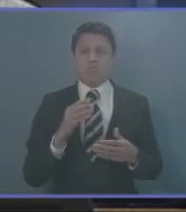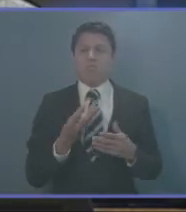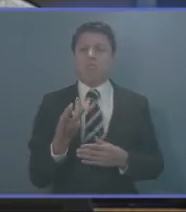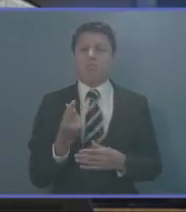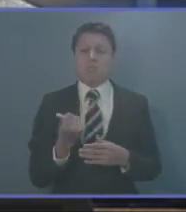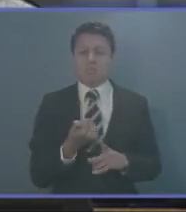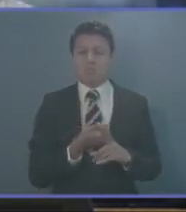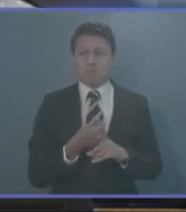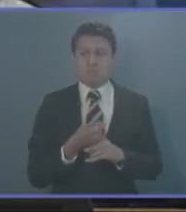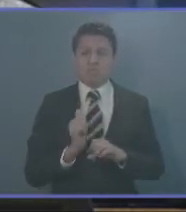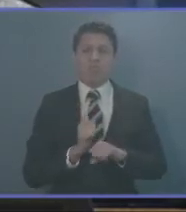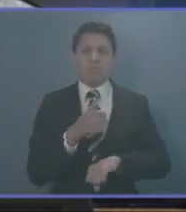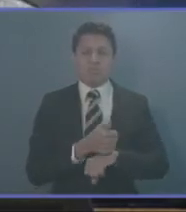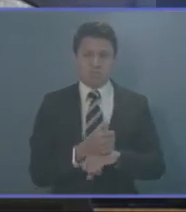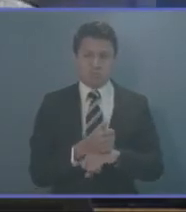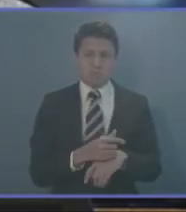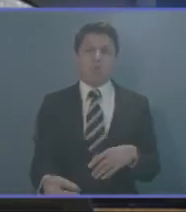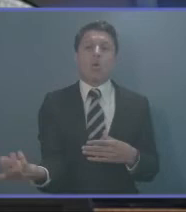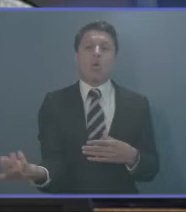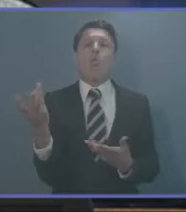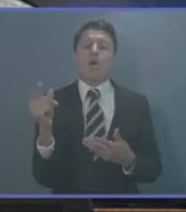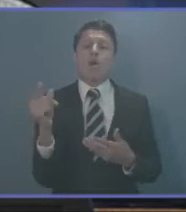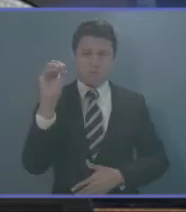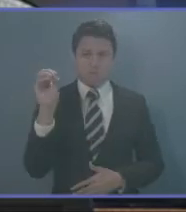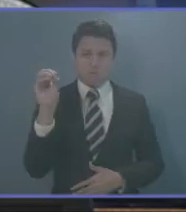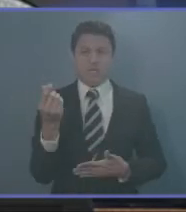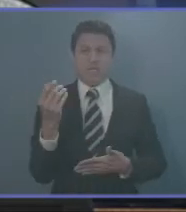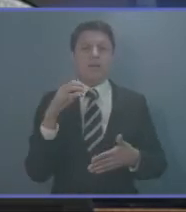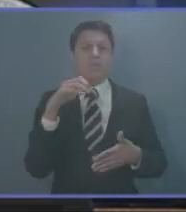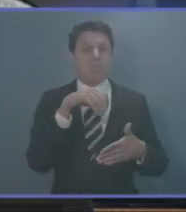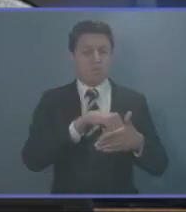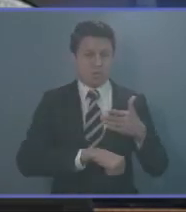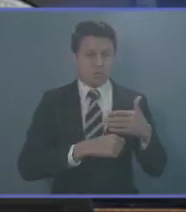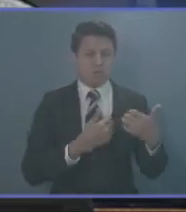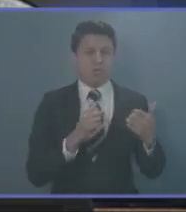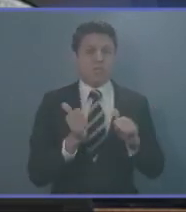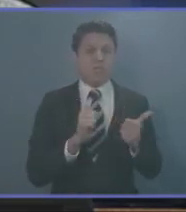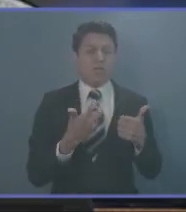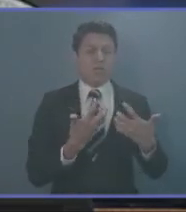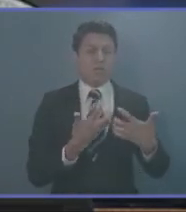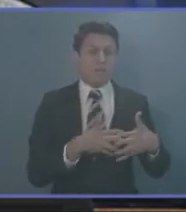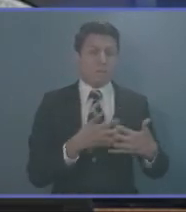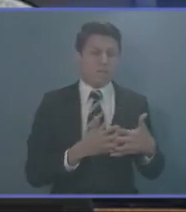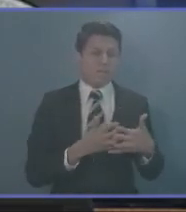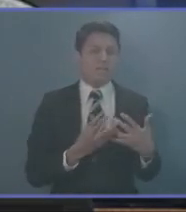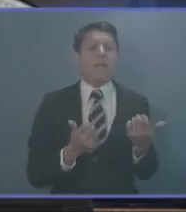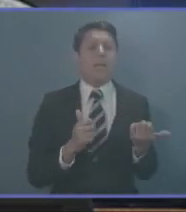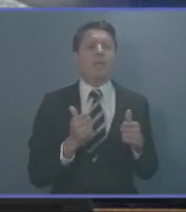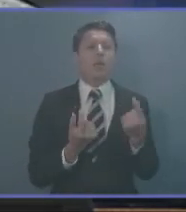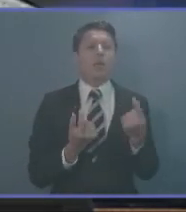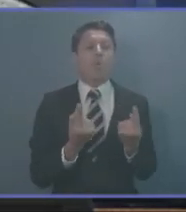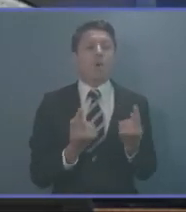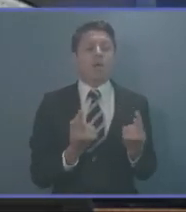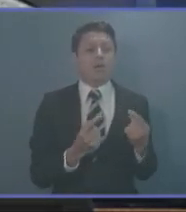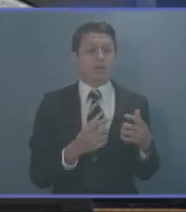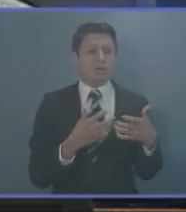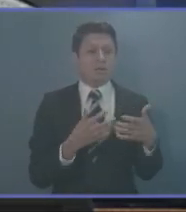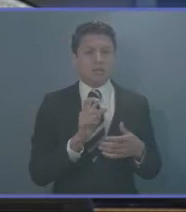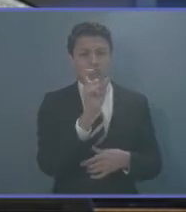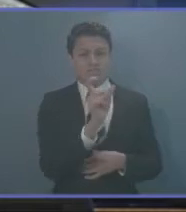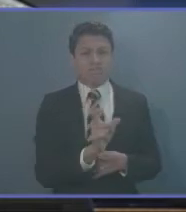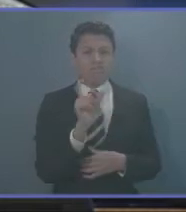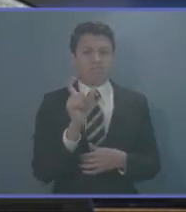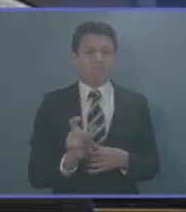contable neto y se establecerá como tributo en concepto de impuesto el que pertenezca al sector que mejor convenga al sujeto